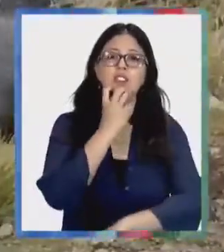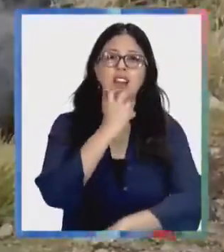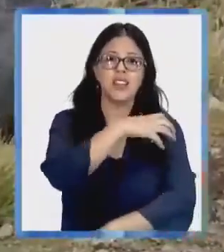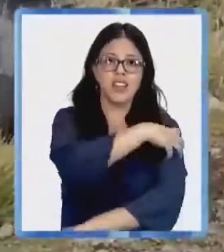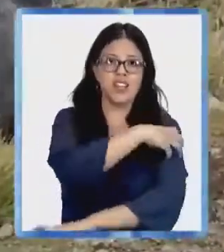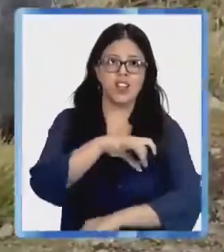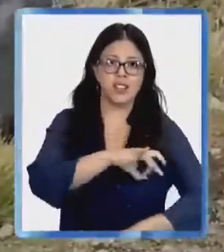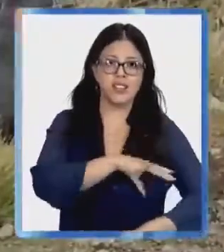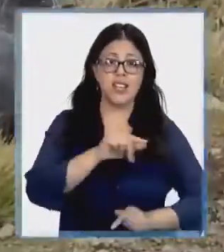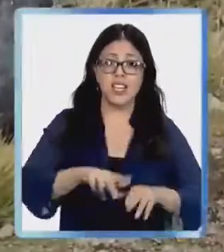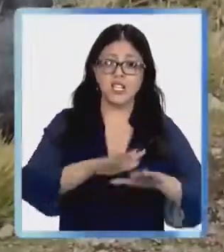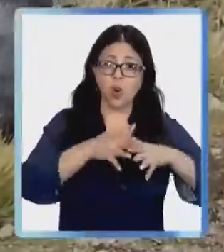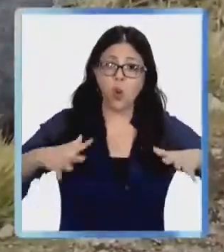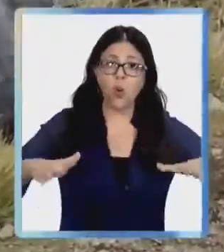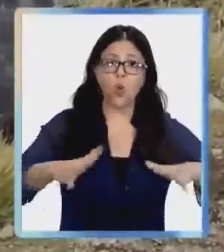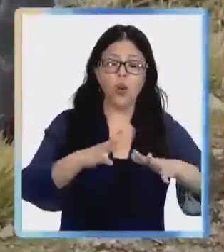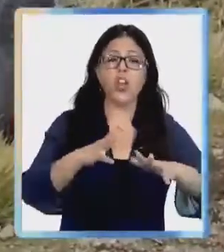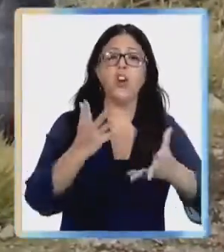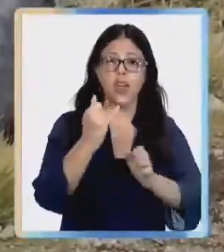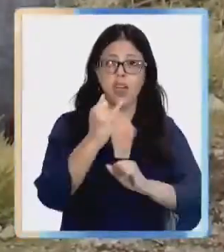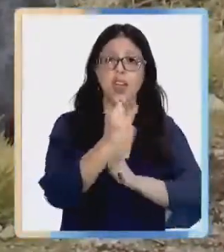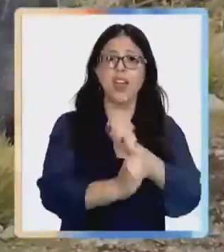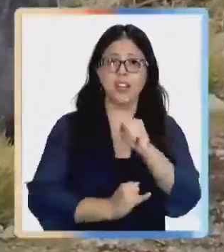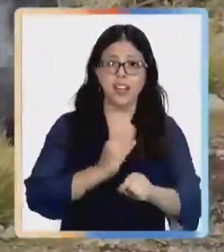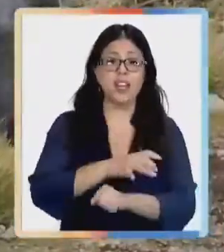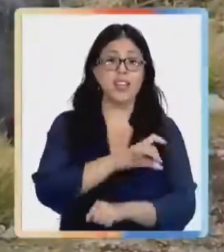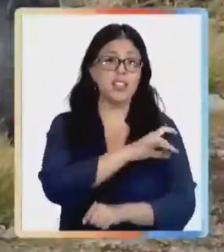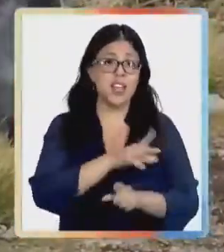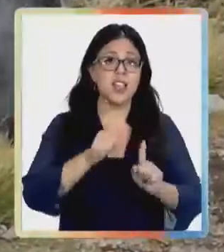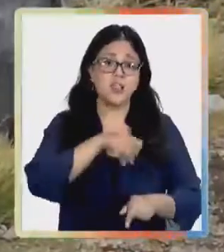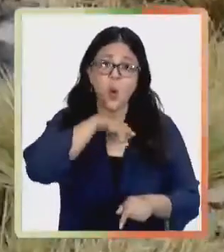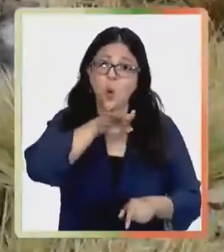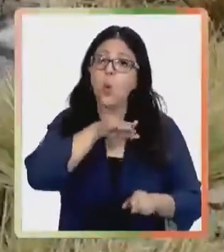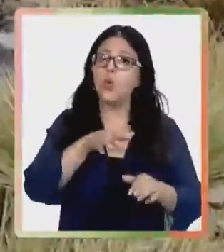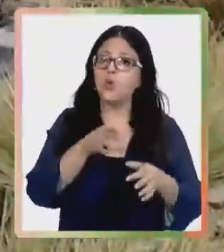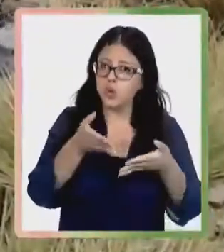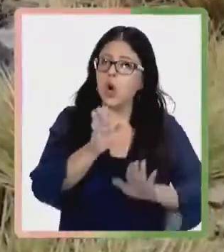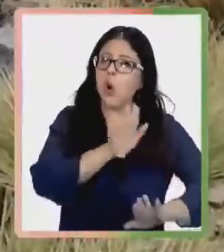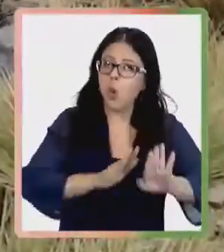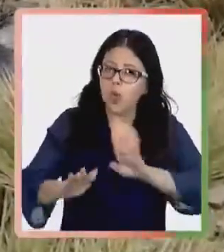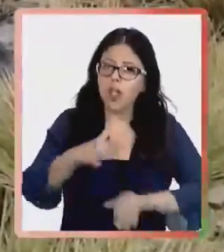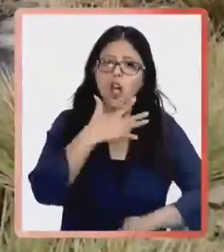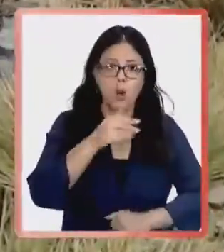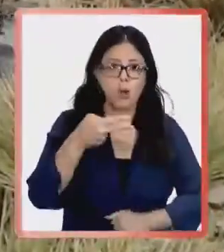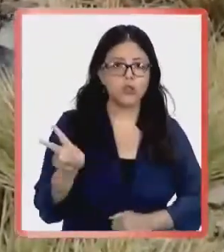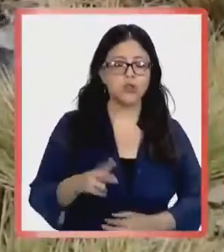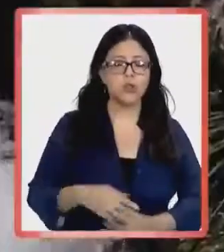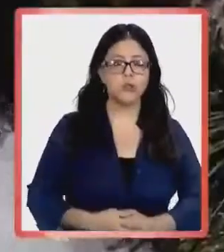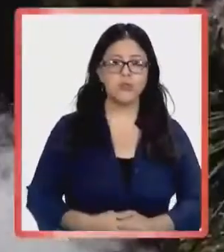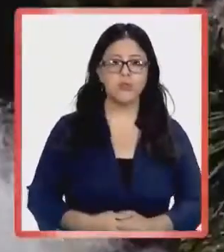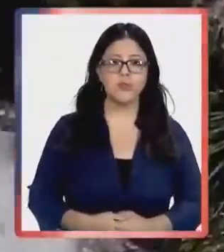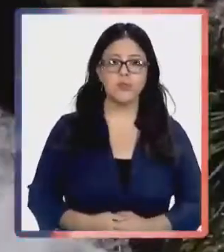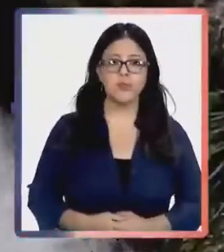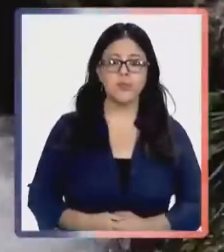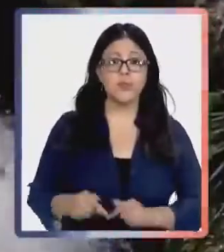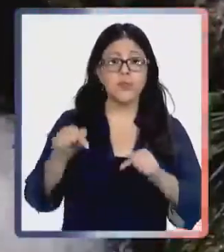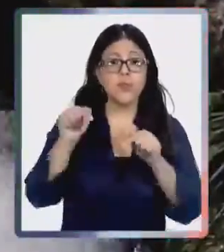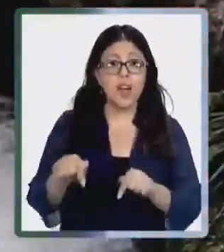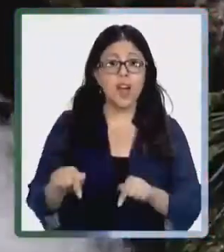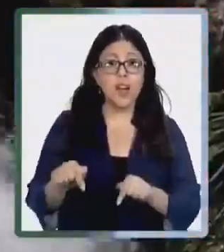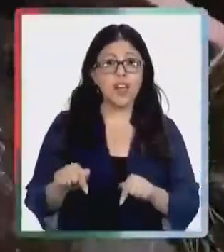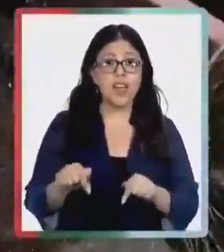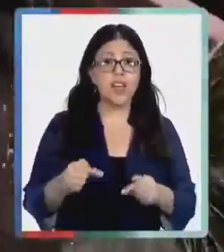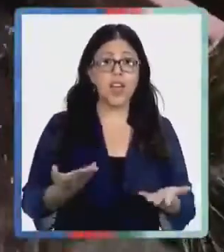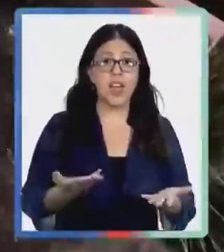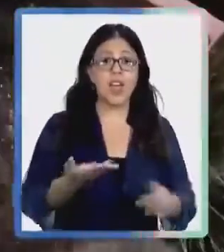en Chile. Es un río internacional y Chile debe hacer un uso razonable de sus aguas. Bolivia había emplazado a